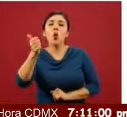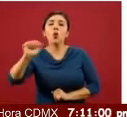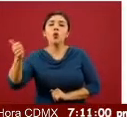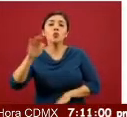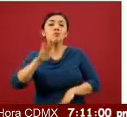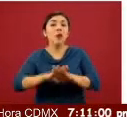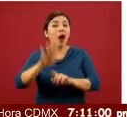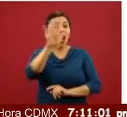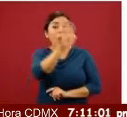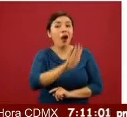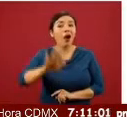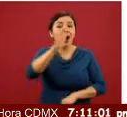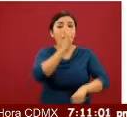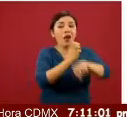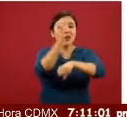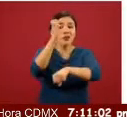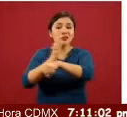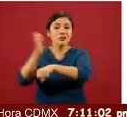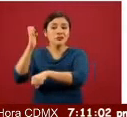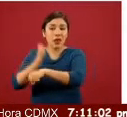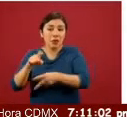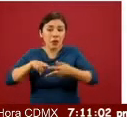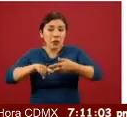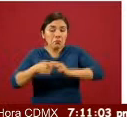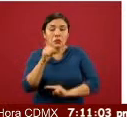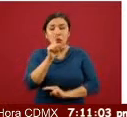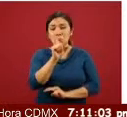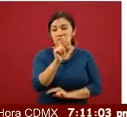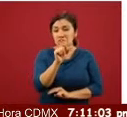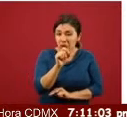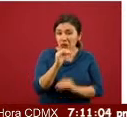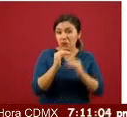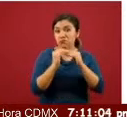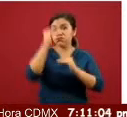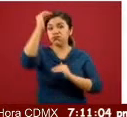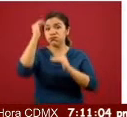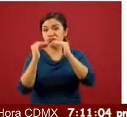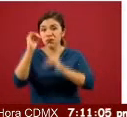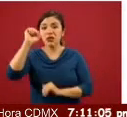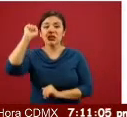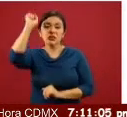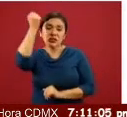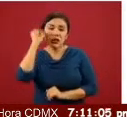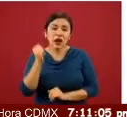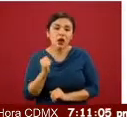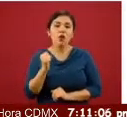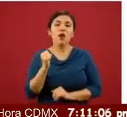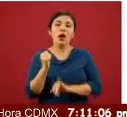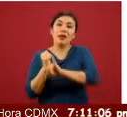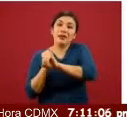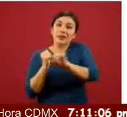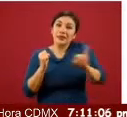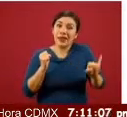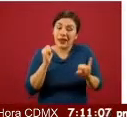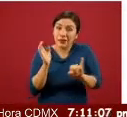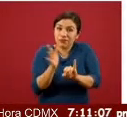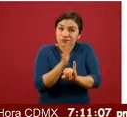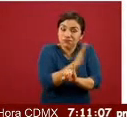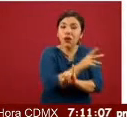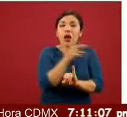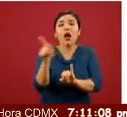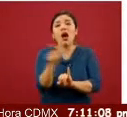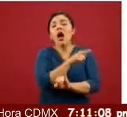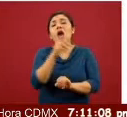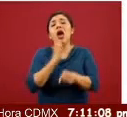mayoría de los estados, si partimos de un 20 hacia arriba desde Sinaloa hacia la izquierda, todos estos estados